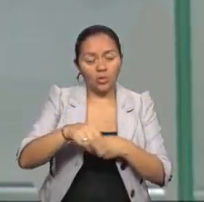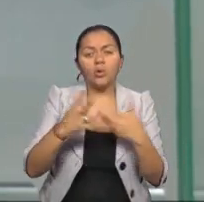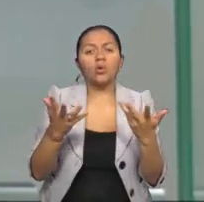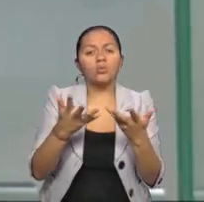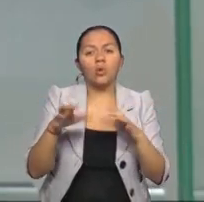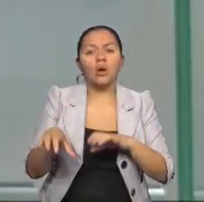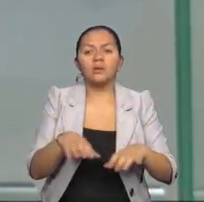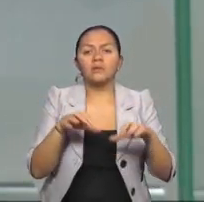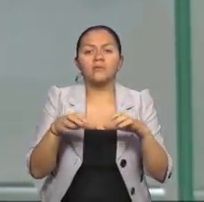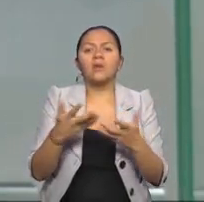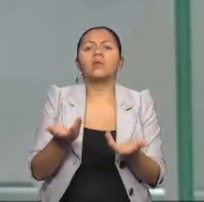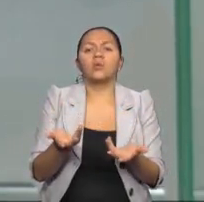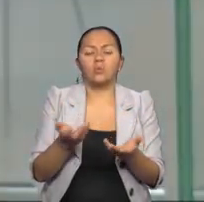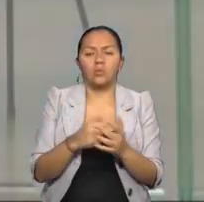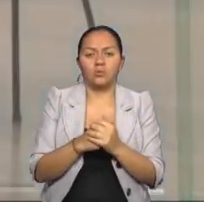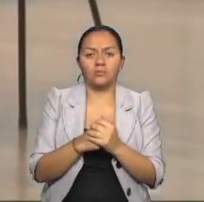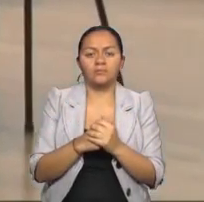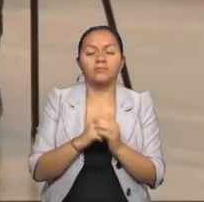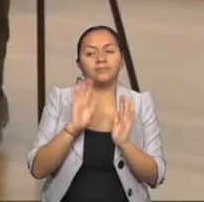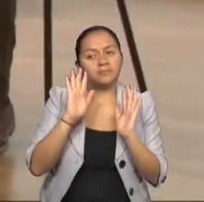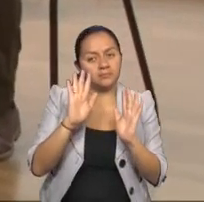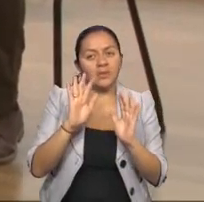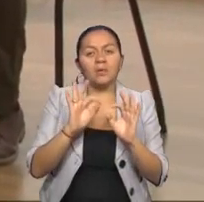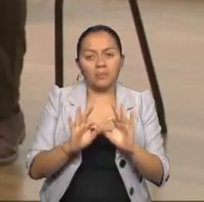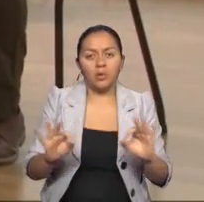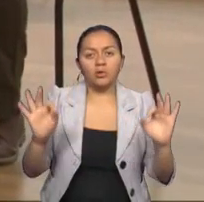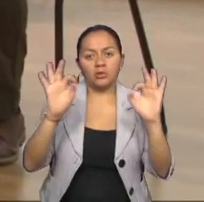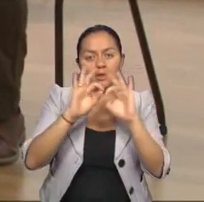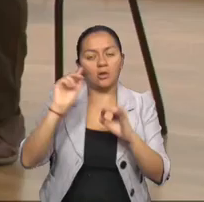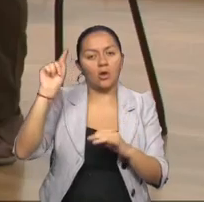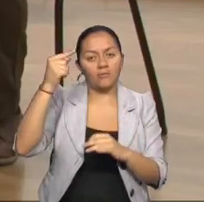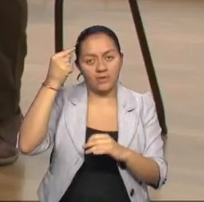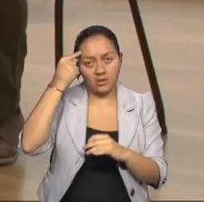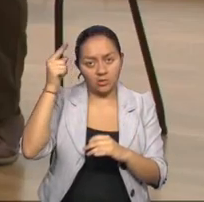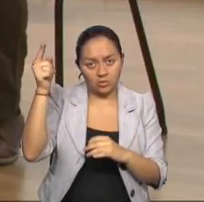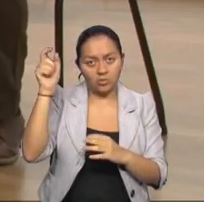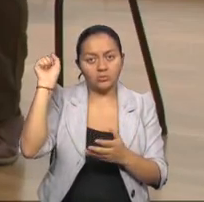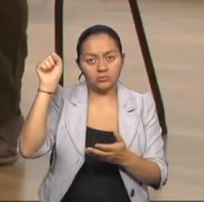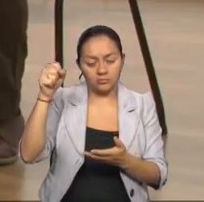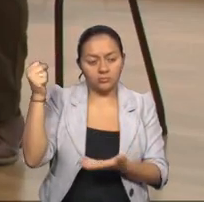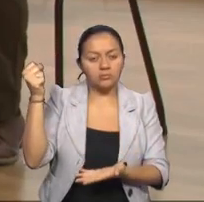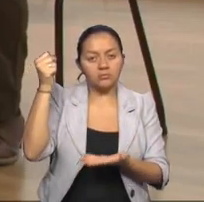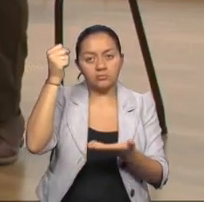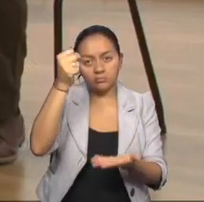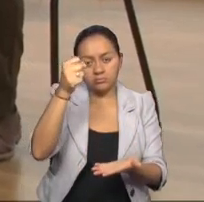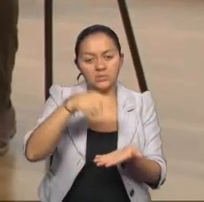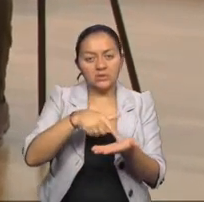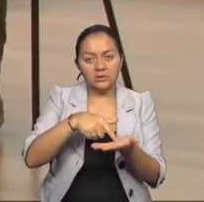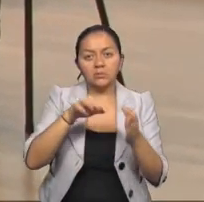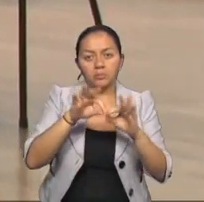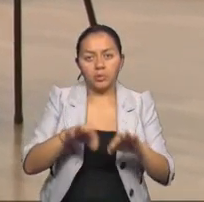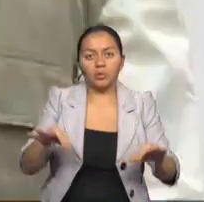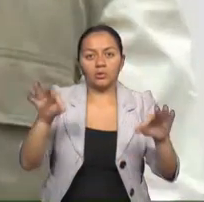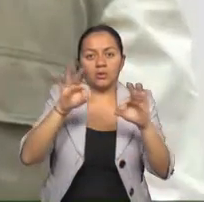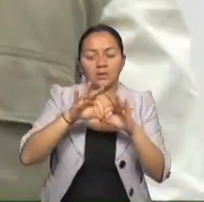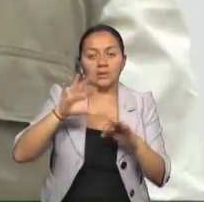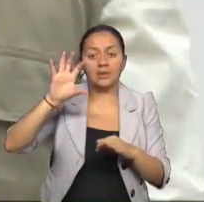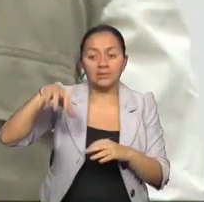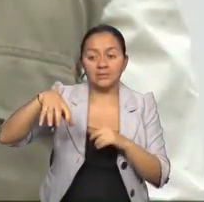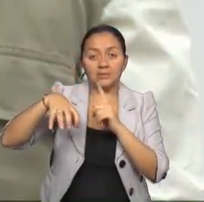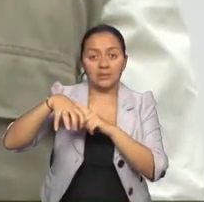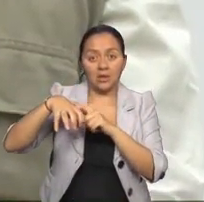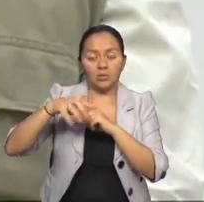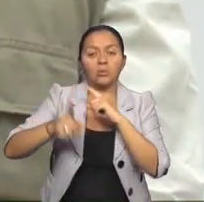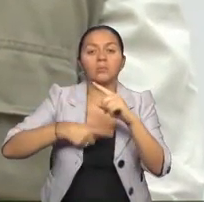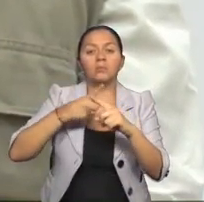actividad súper importante de javier porque hay que reconocer que el estado y sobre todo estos territorios